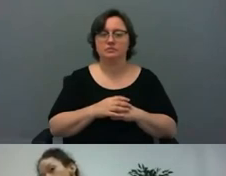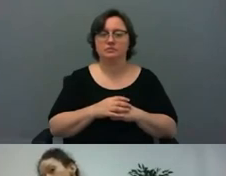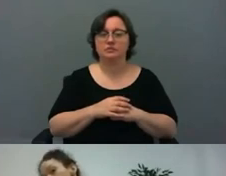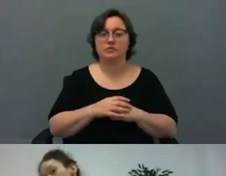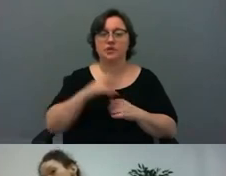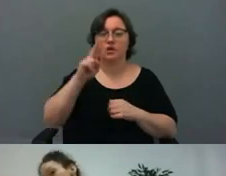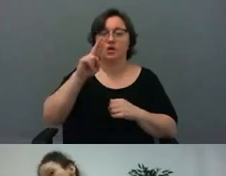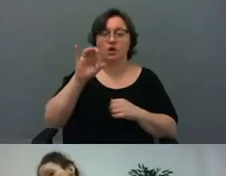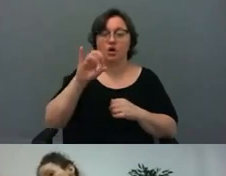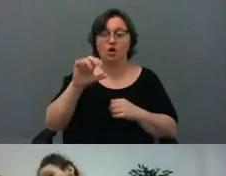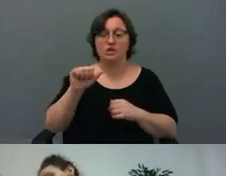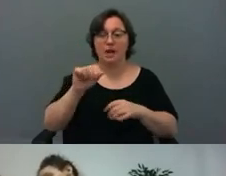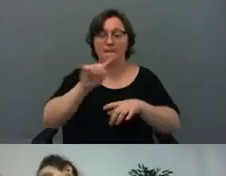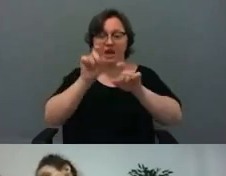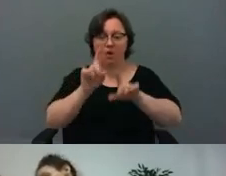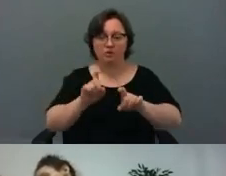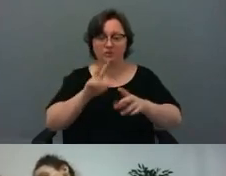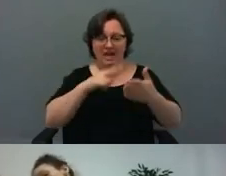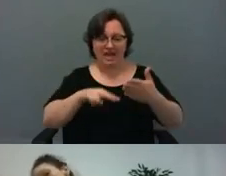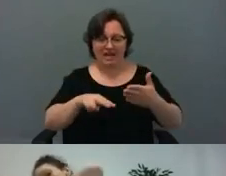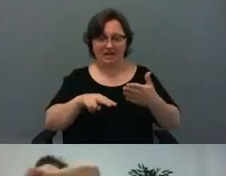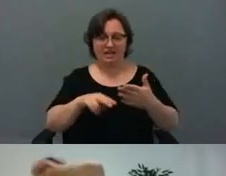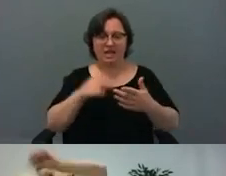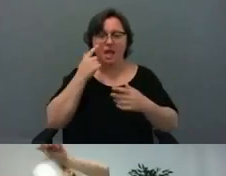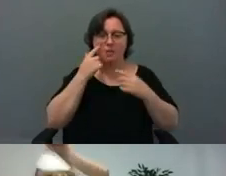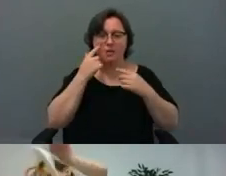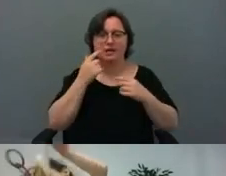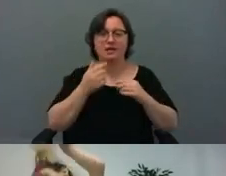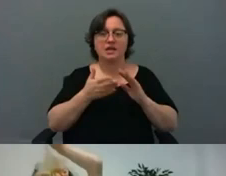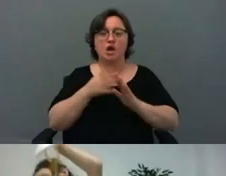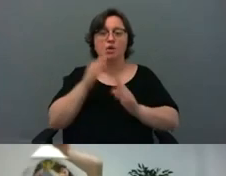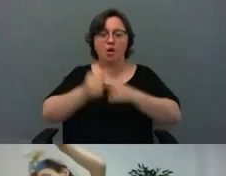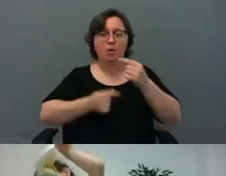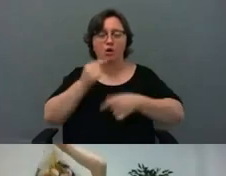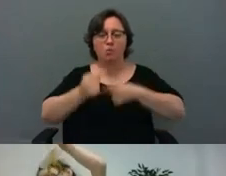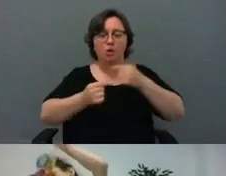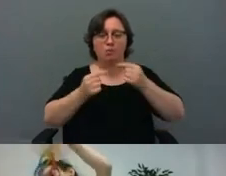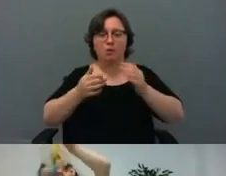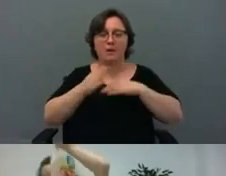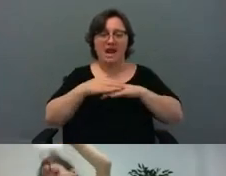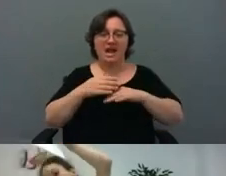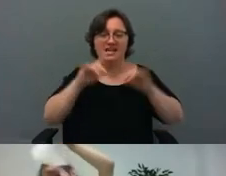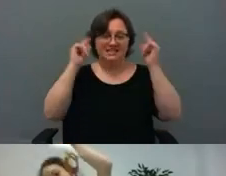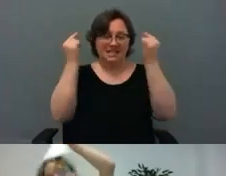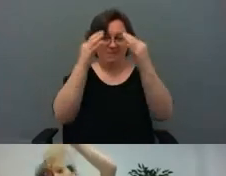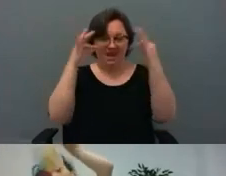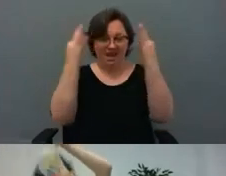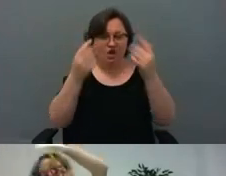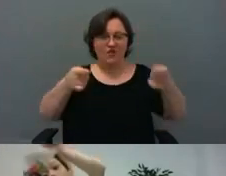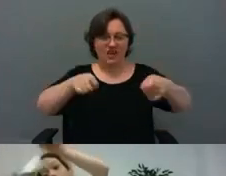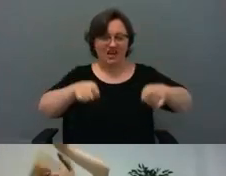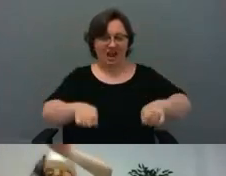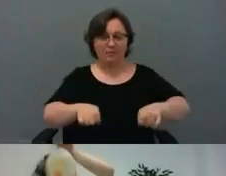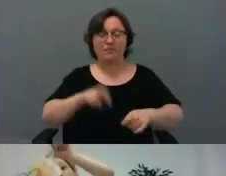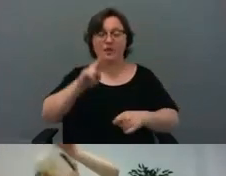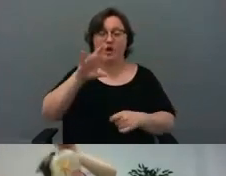Rosa, voy a leer algunas de las preguntas y bueno, vamos a ir poquito a poco cerrando este seminario. Rosa